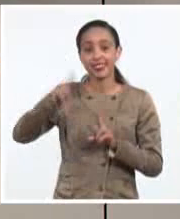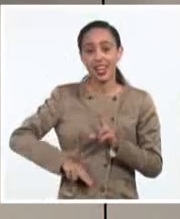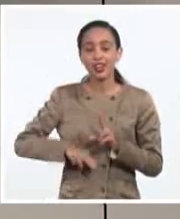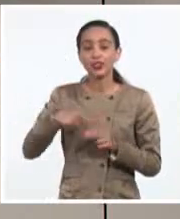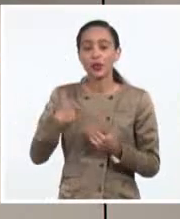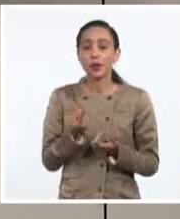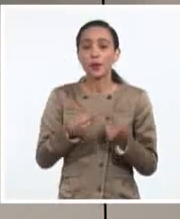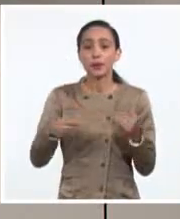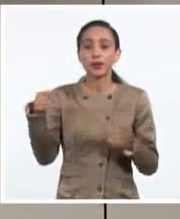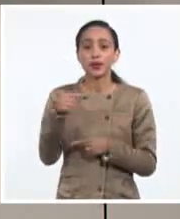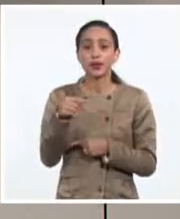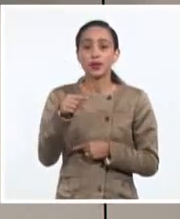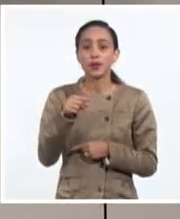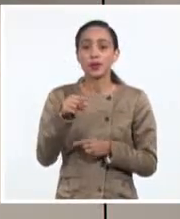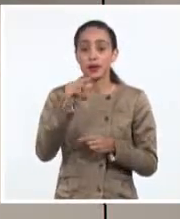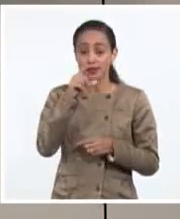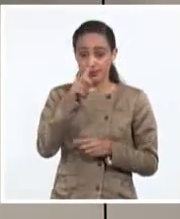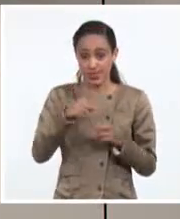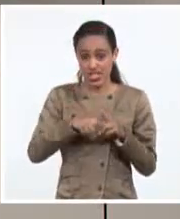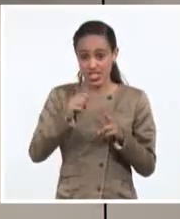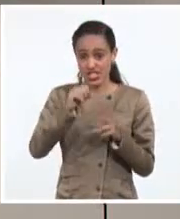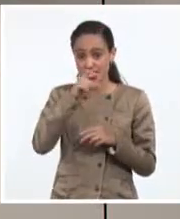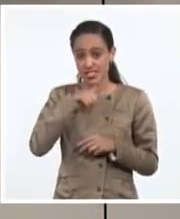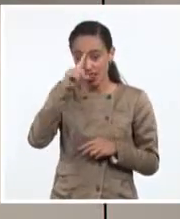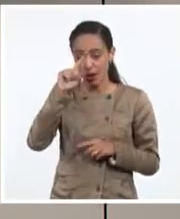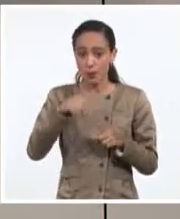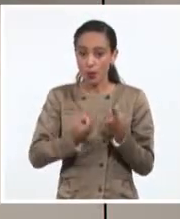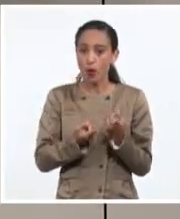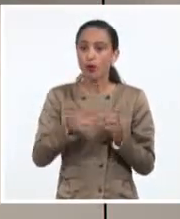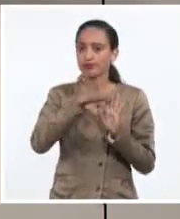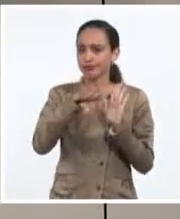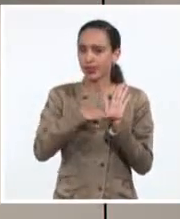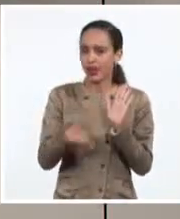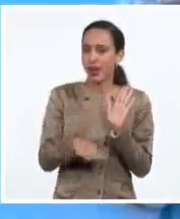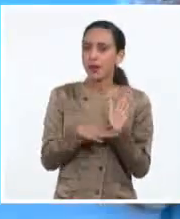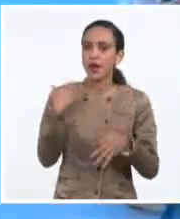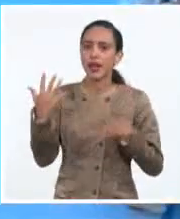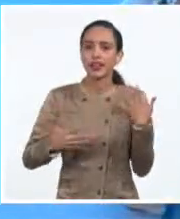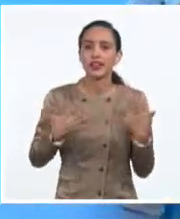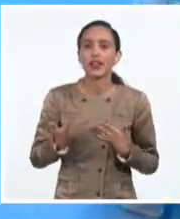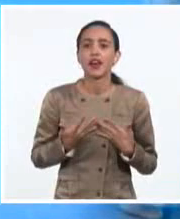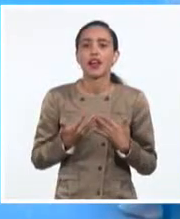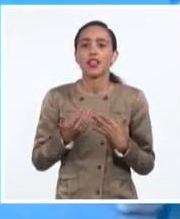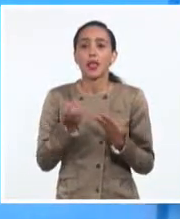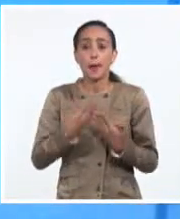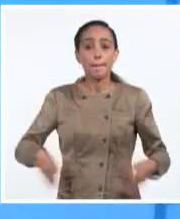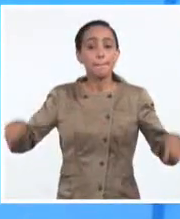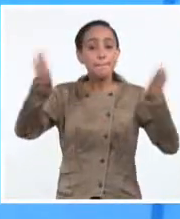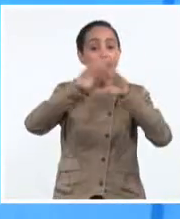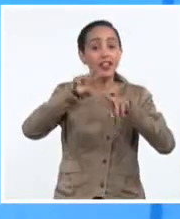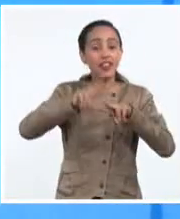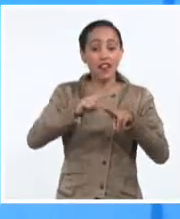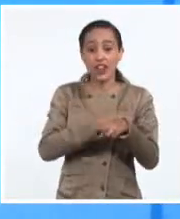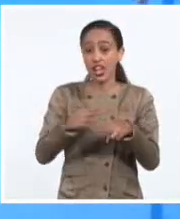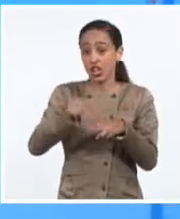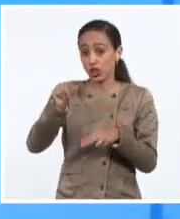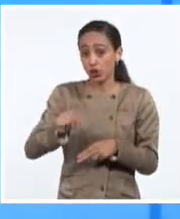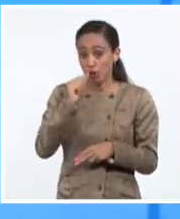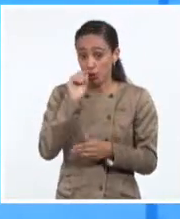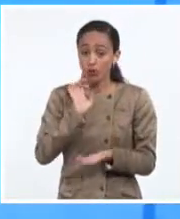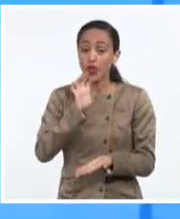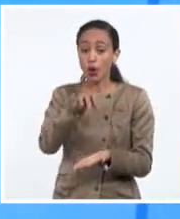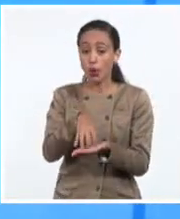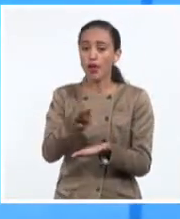Giselle, como parte del programa del Festival Internacional del Ballet de La Habana. El historiador de la institución, Miguel Cabrera, destacó